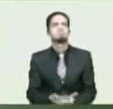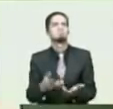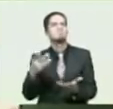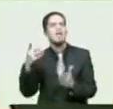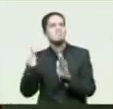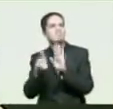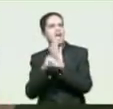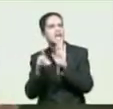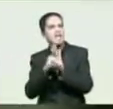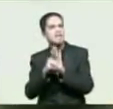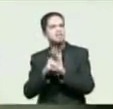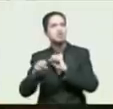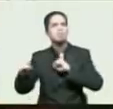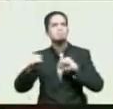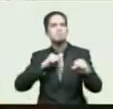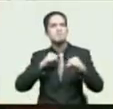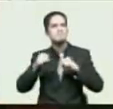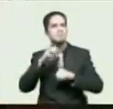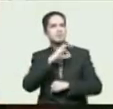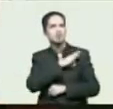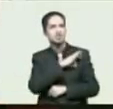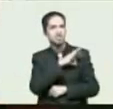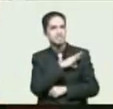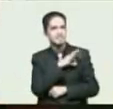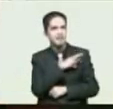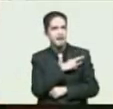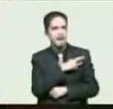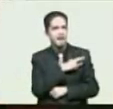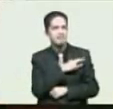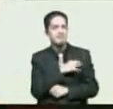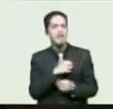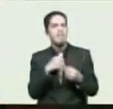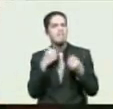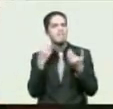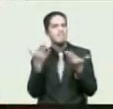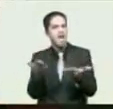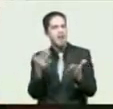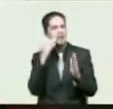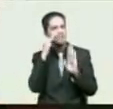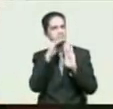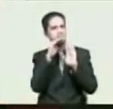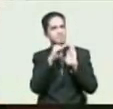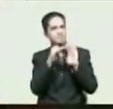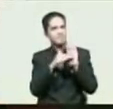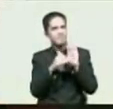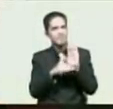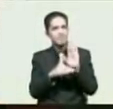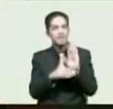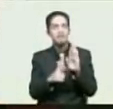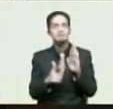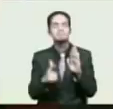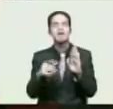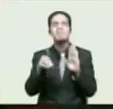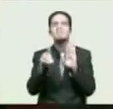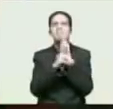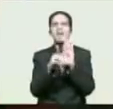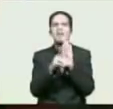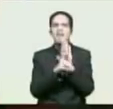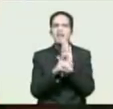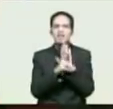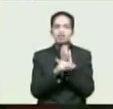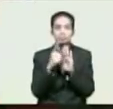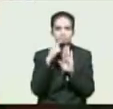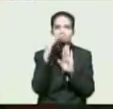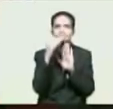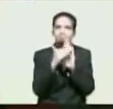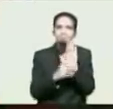fuerza, los movimientos sociales, darle espacio aquí a los derechos de cada uno de los sectores de este país, que sean rango